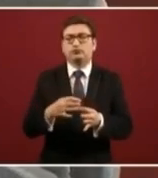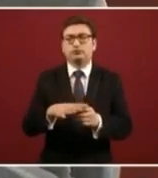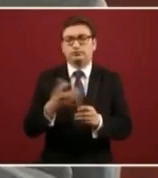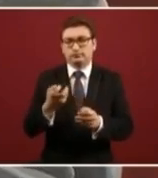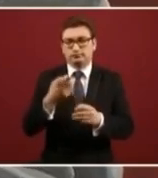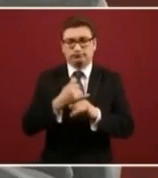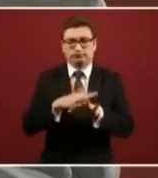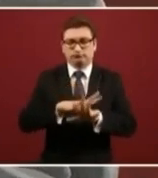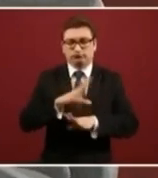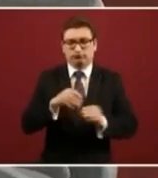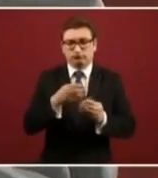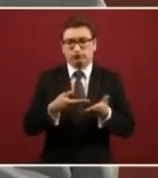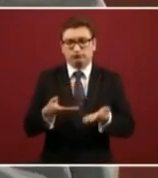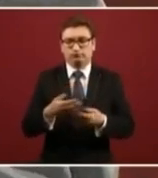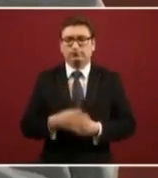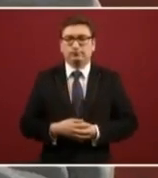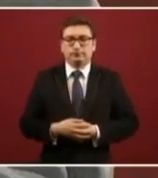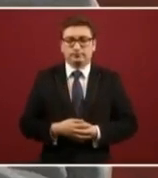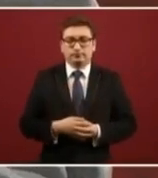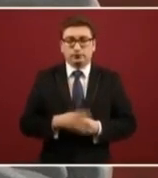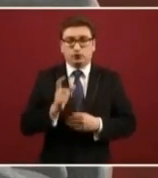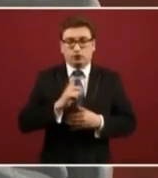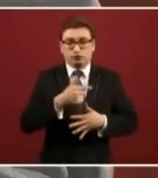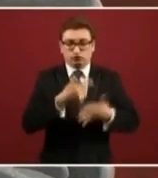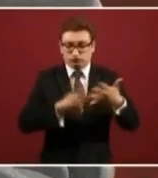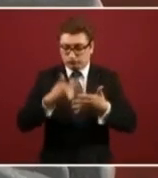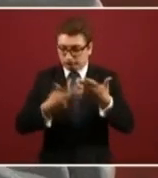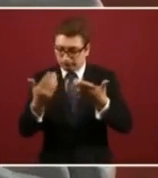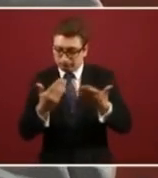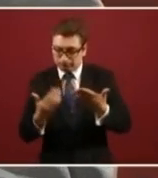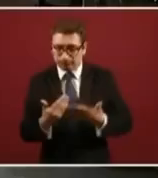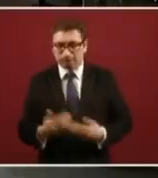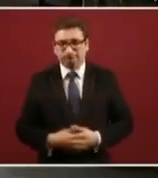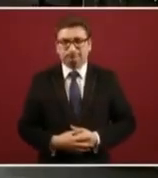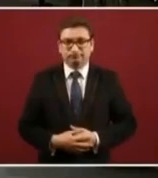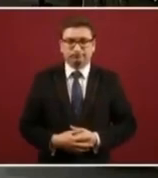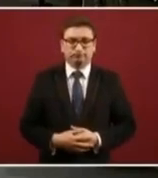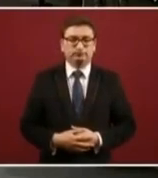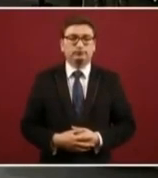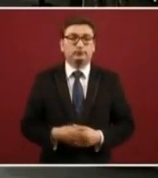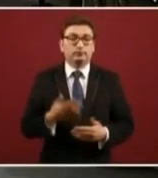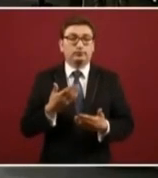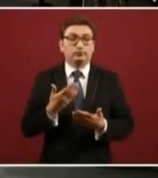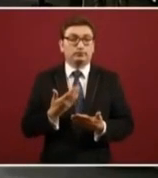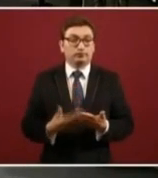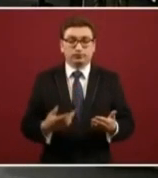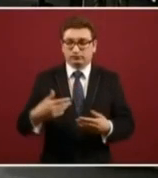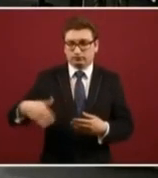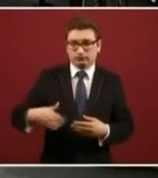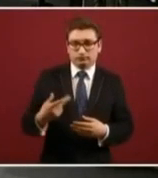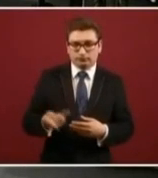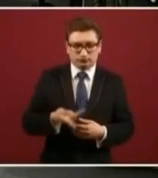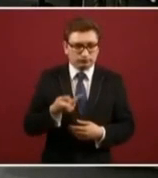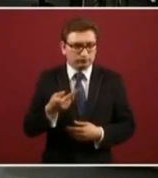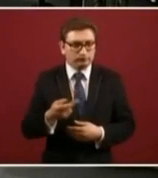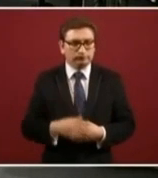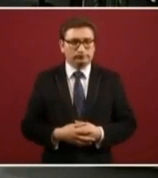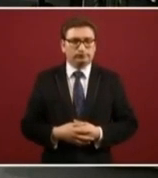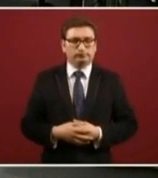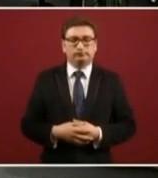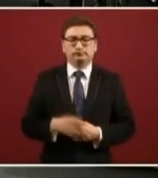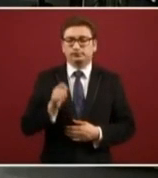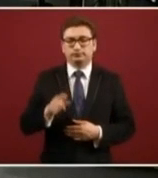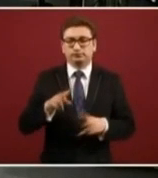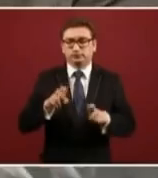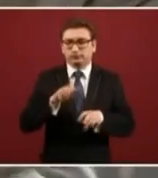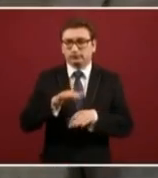complementaremos esta información al cruzar los padrones con la ubicación física. Con relación a su pregunta, y agradezco que se haga respecto